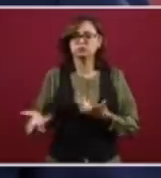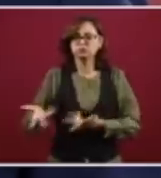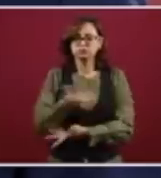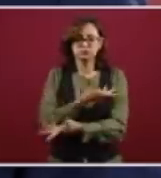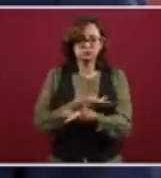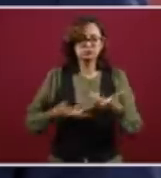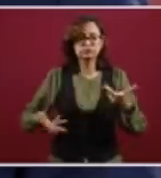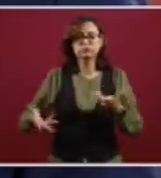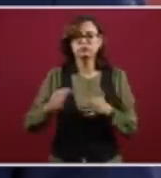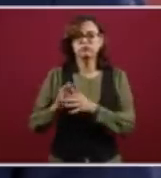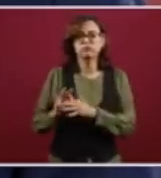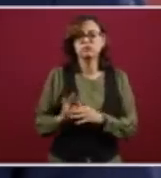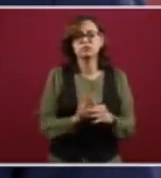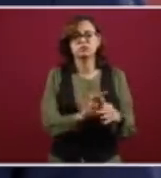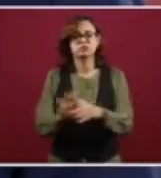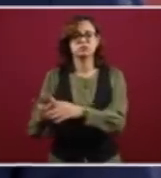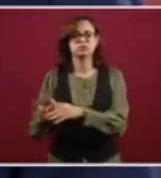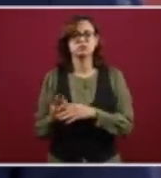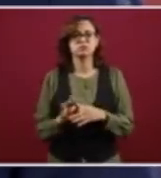países